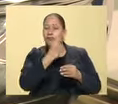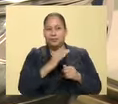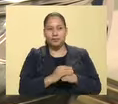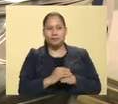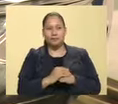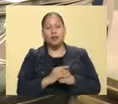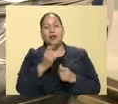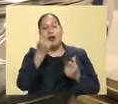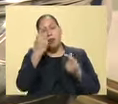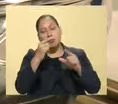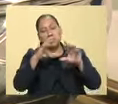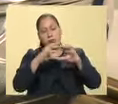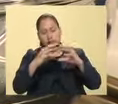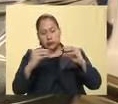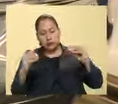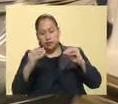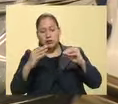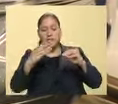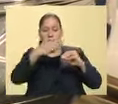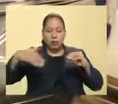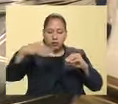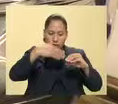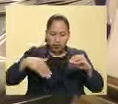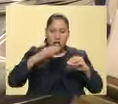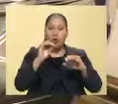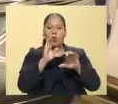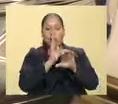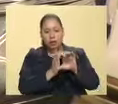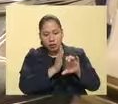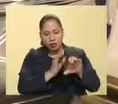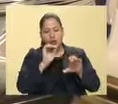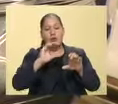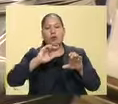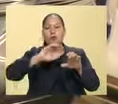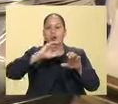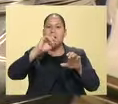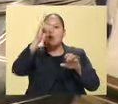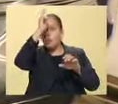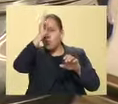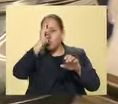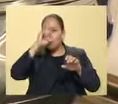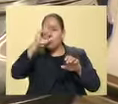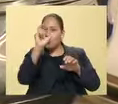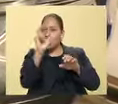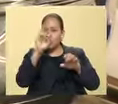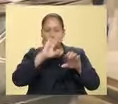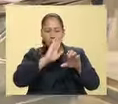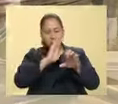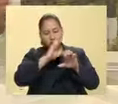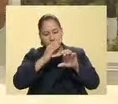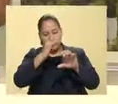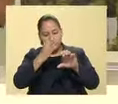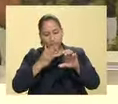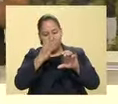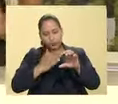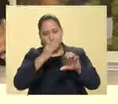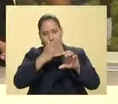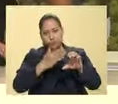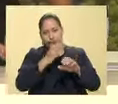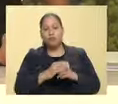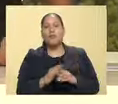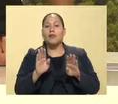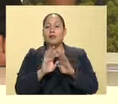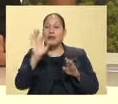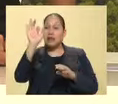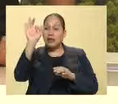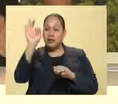tenemos alargadas, estas en nueditas, para que haya formas y colores. Divertido, figuras. ¿No? Oye, a pesar de que la aceituna negra